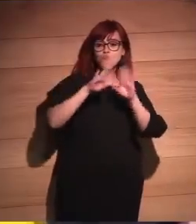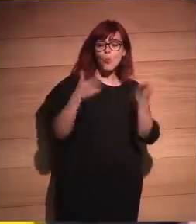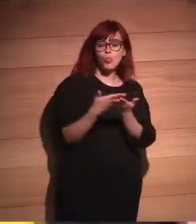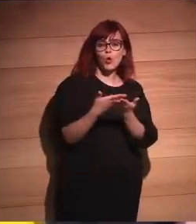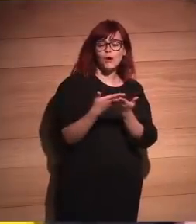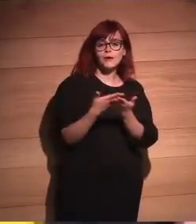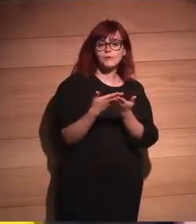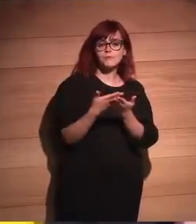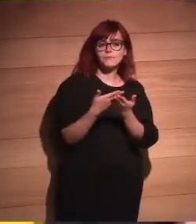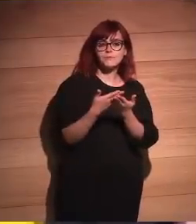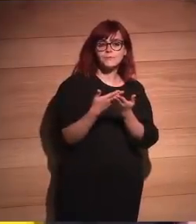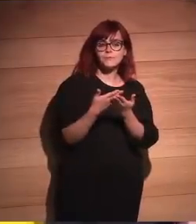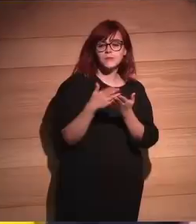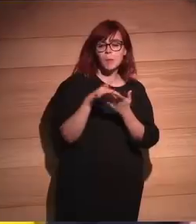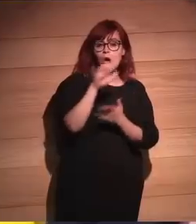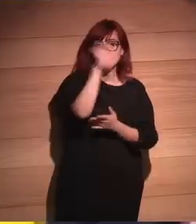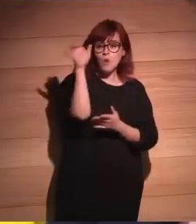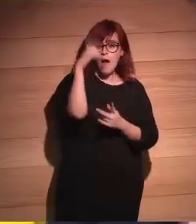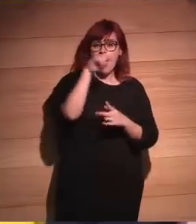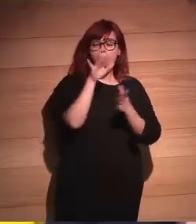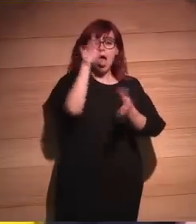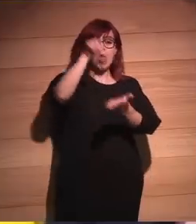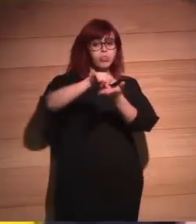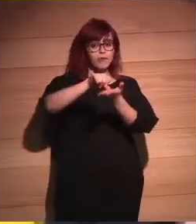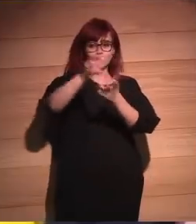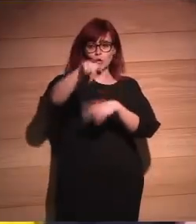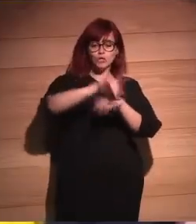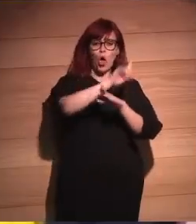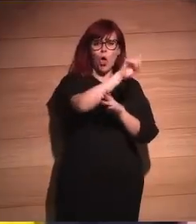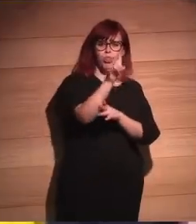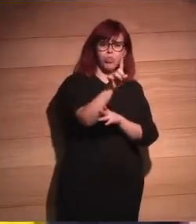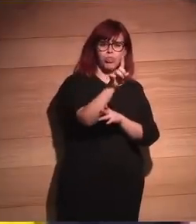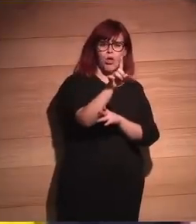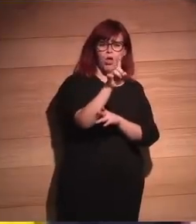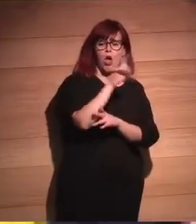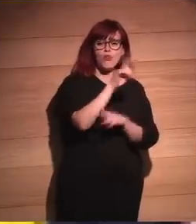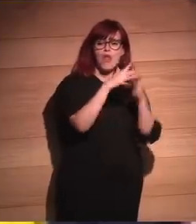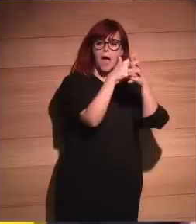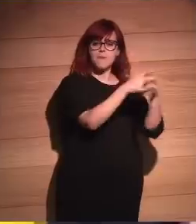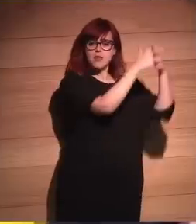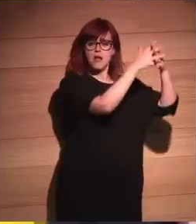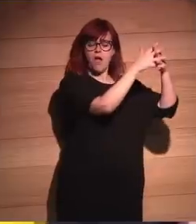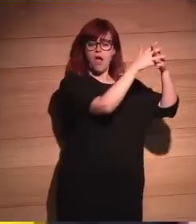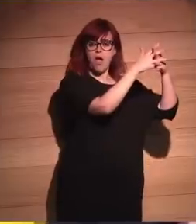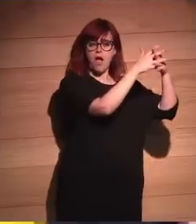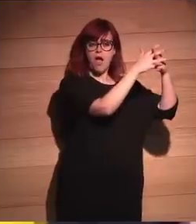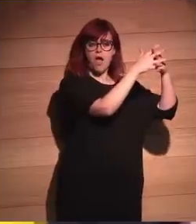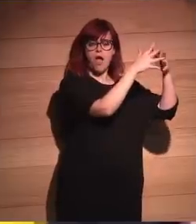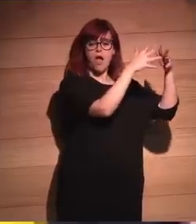mundo, ni una es europea. Son 11, me parece que son 11 americanas y